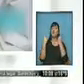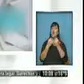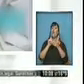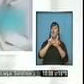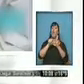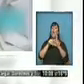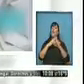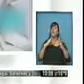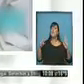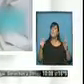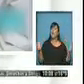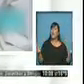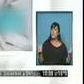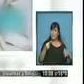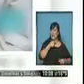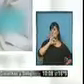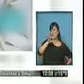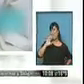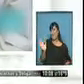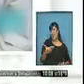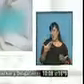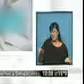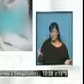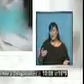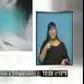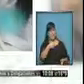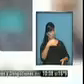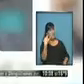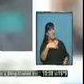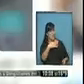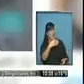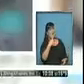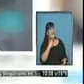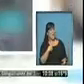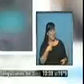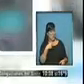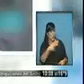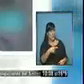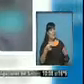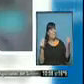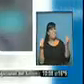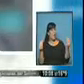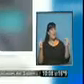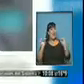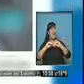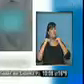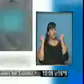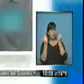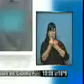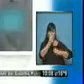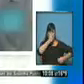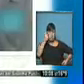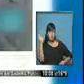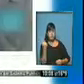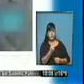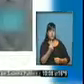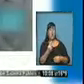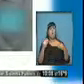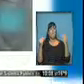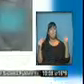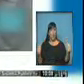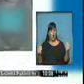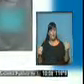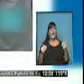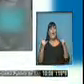resultados? Esto queremos saberlo todos. Claro, esa es una muy buena pregunta, porque los resultados son bastante rápidos, en el sentido de que hay